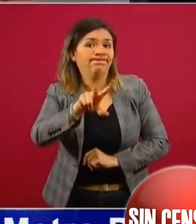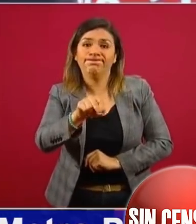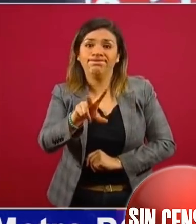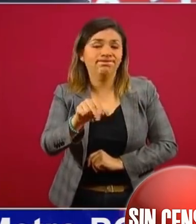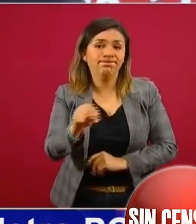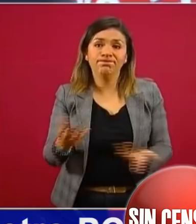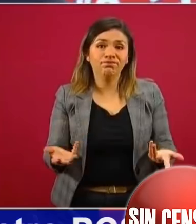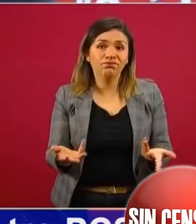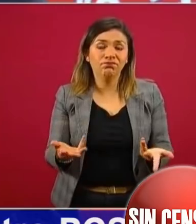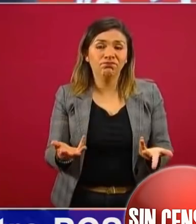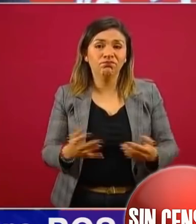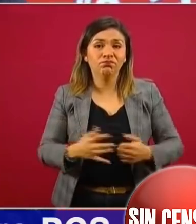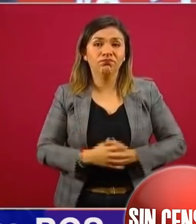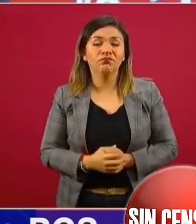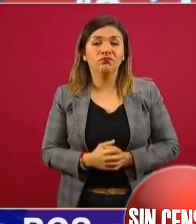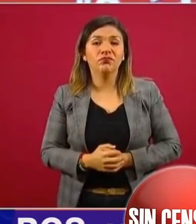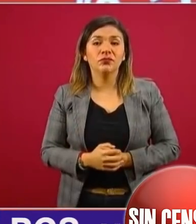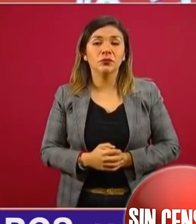ellos